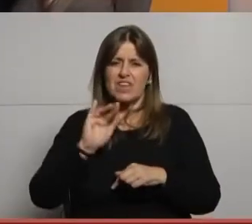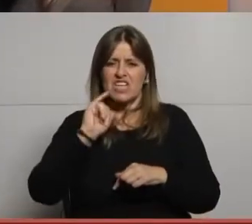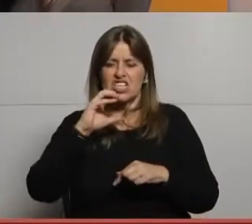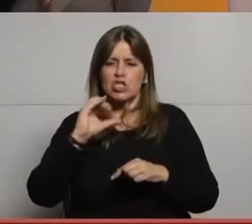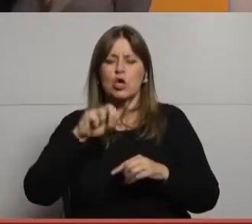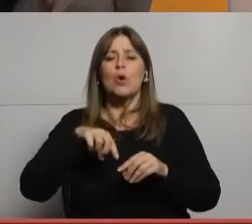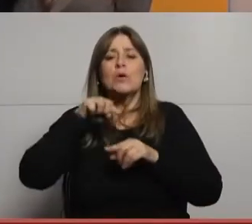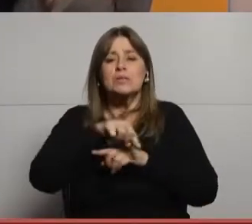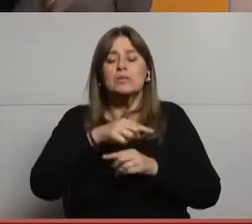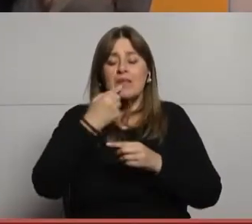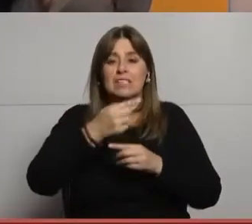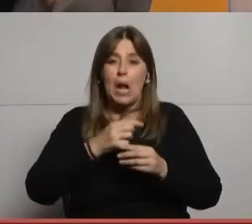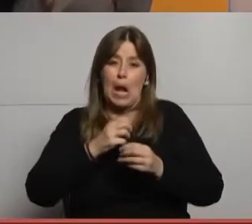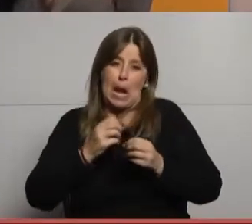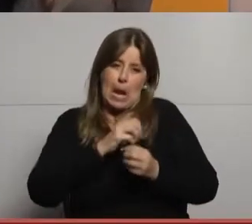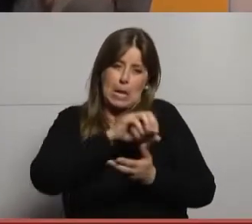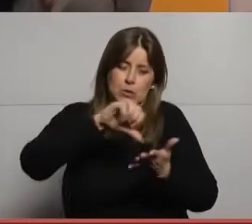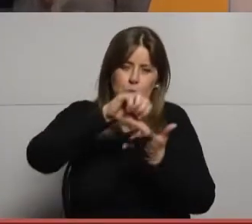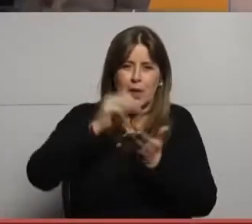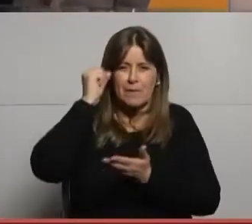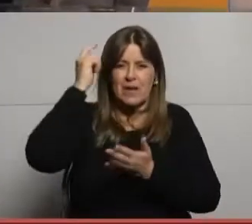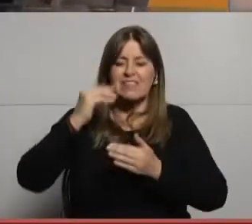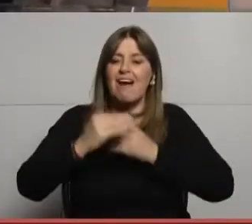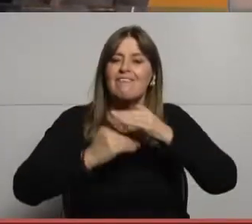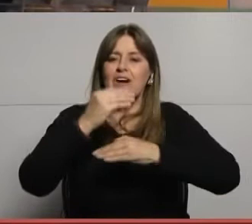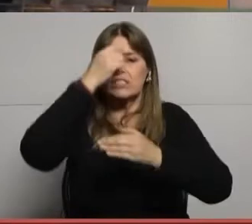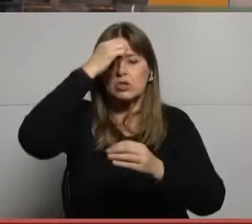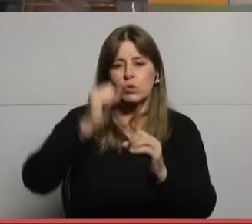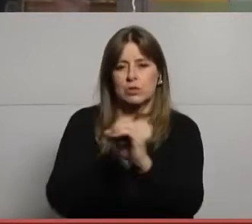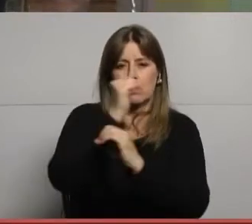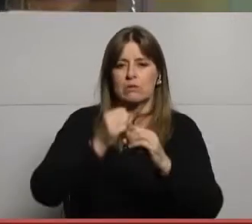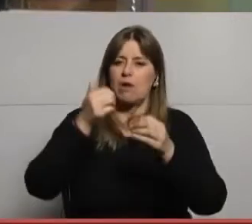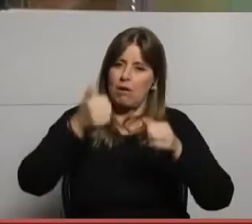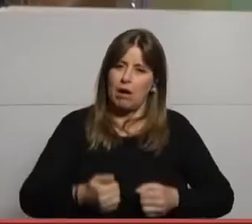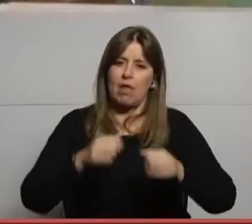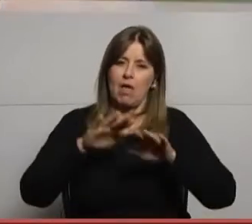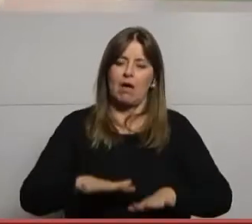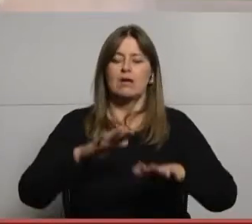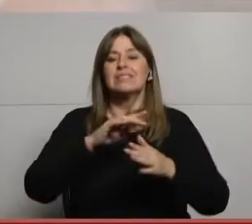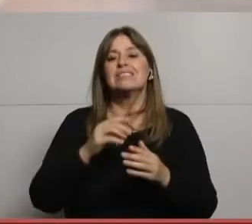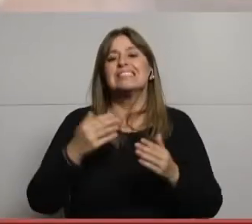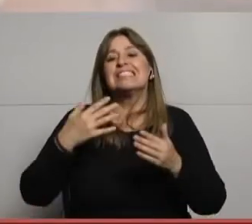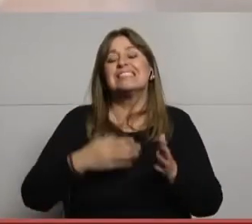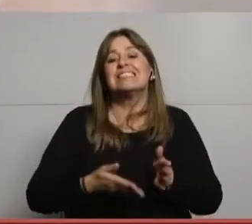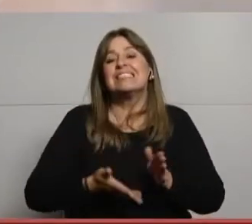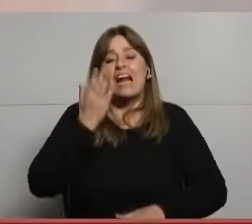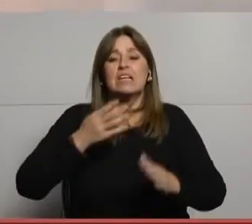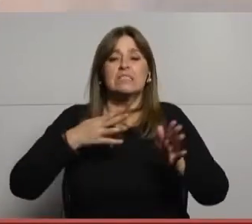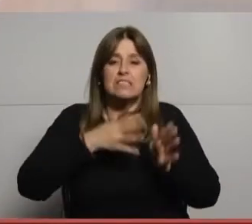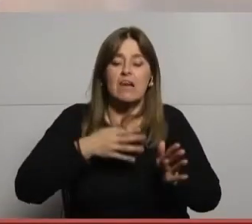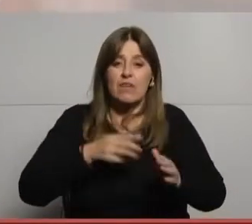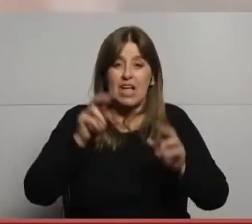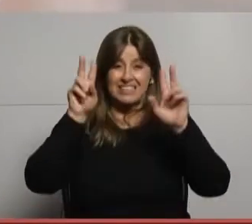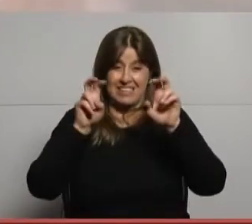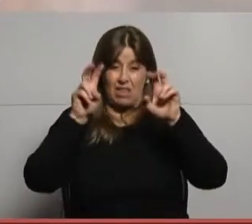el marco de ciudades inteligentes, el avance de la tecnología, eso está para quedarse. El gran desafío es justamente el título de este